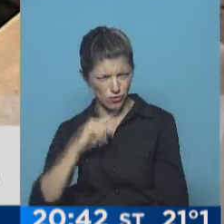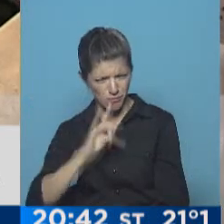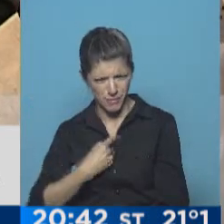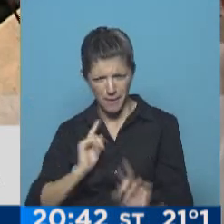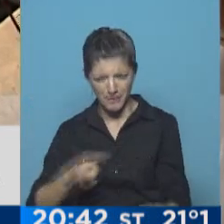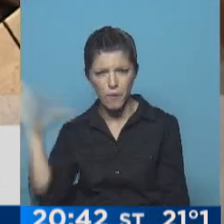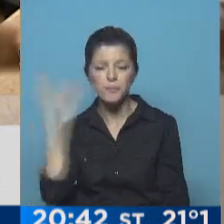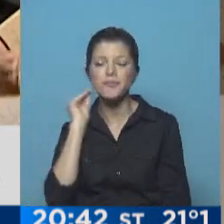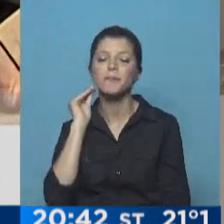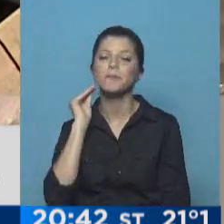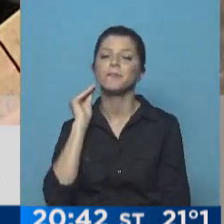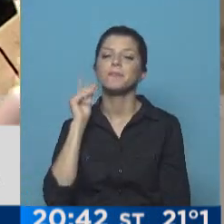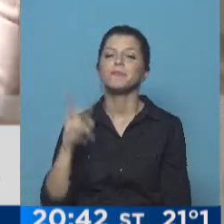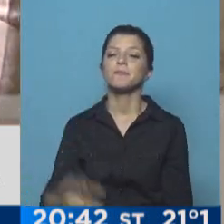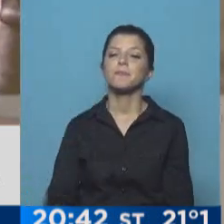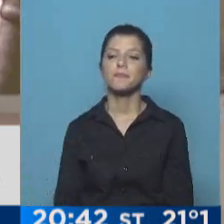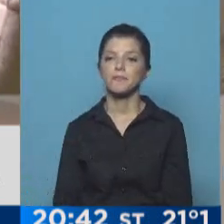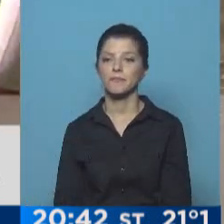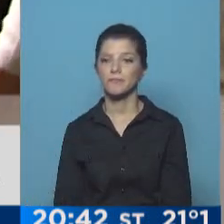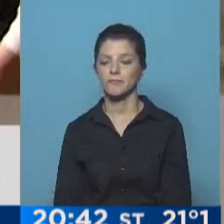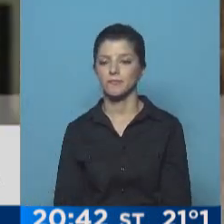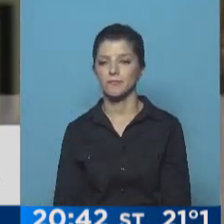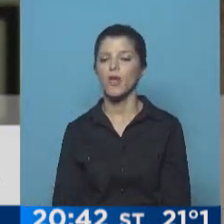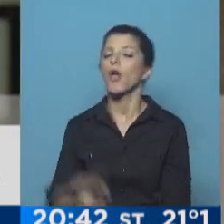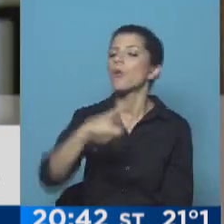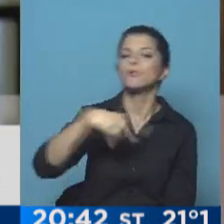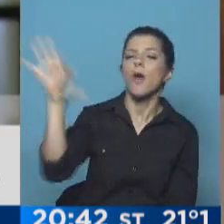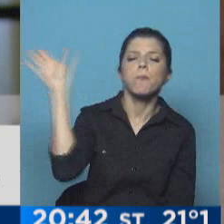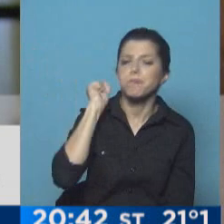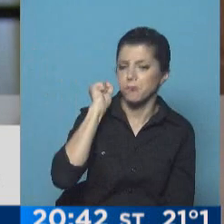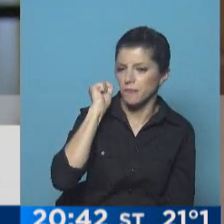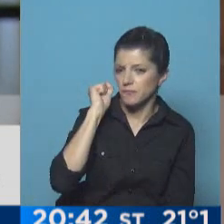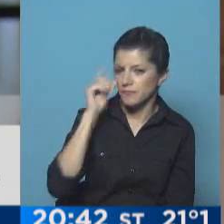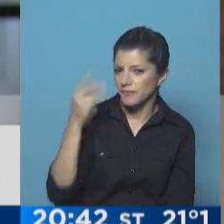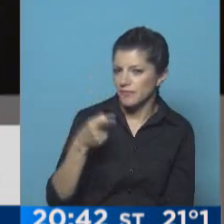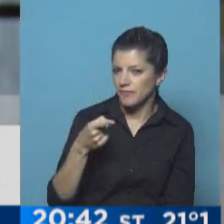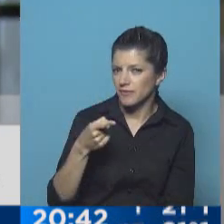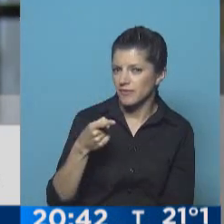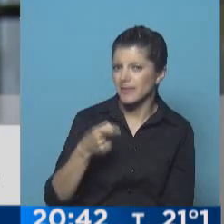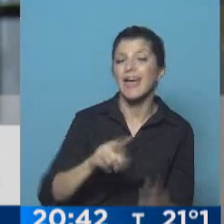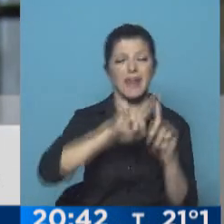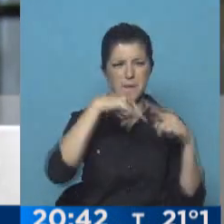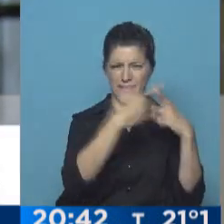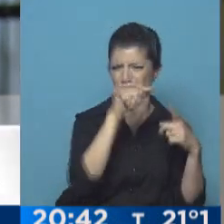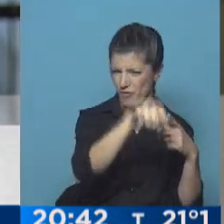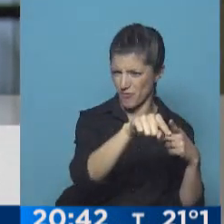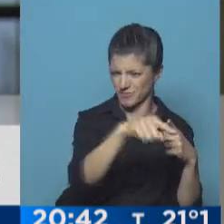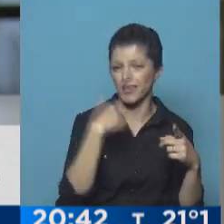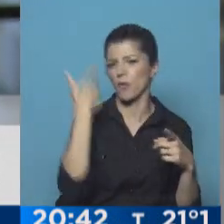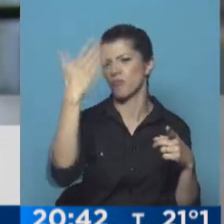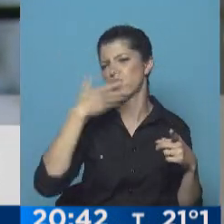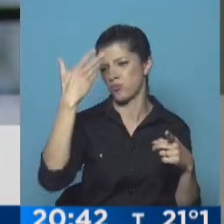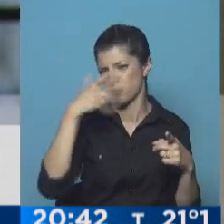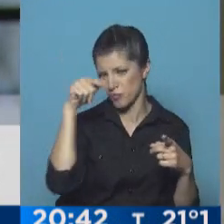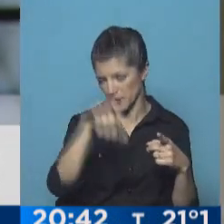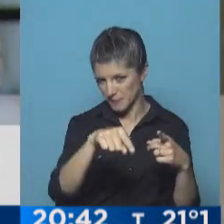habrán escuchado hablar en el otro patio